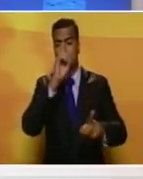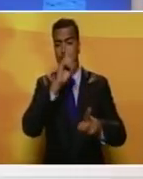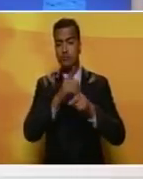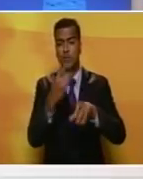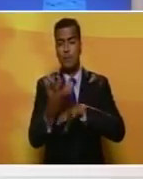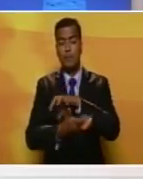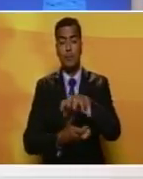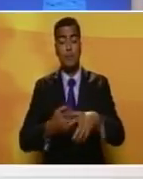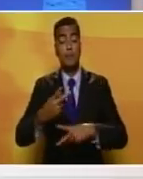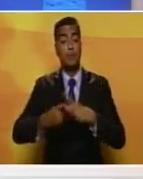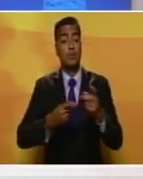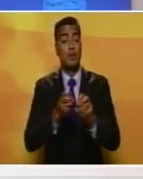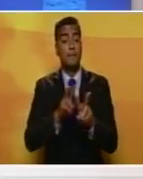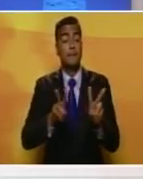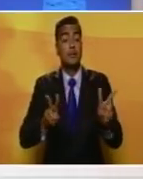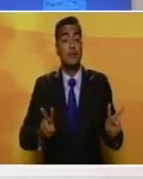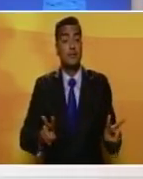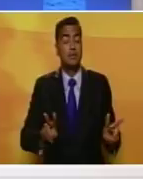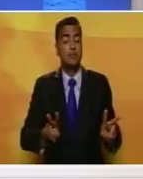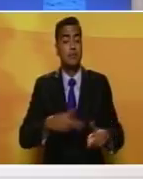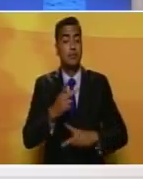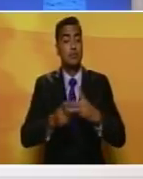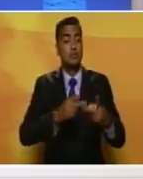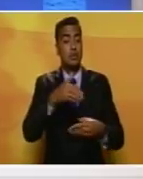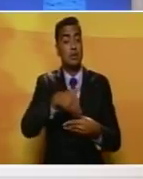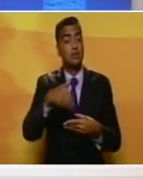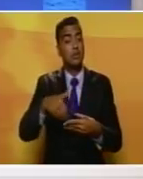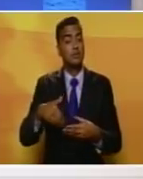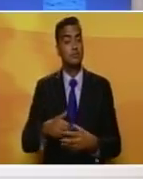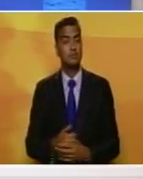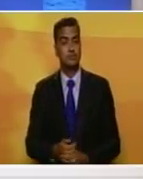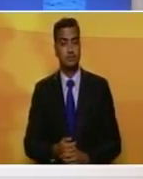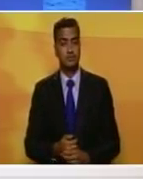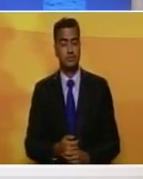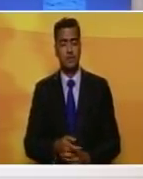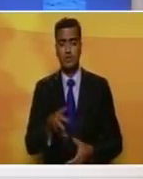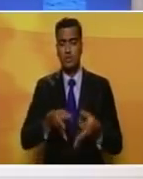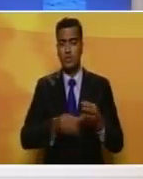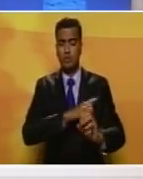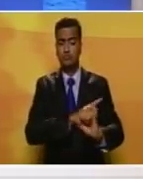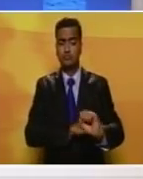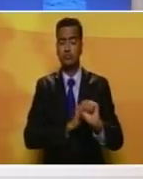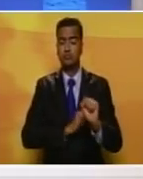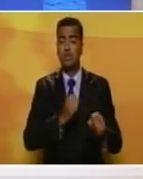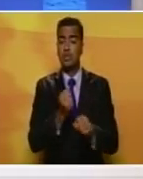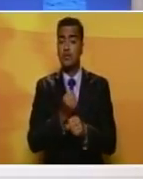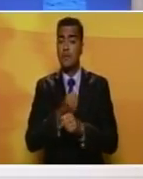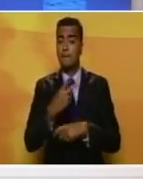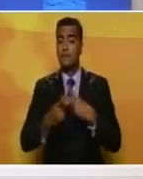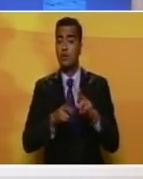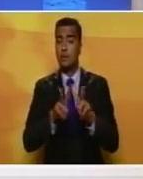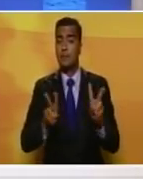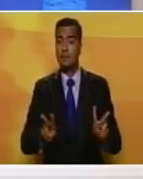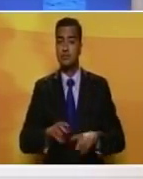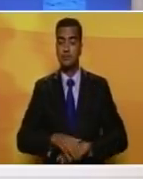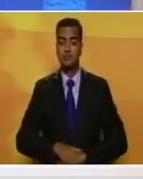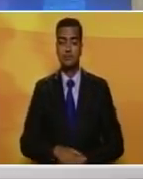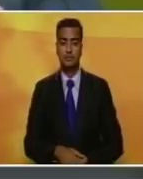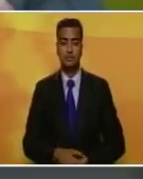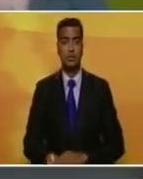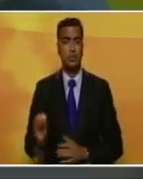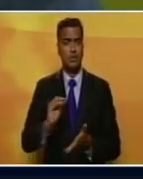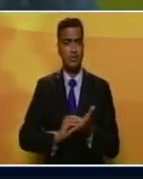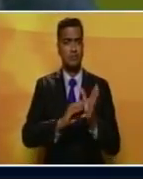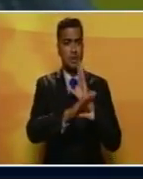acuerdos importantes para la sociedad en materia económica y social. Ángel López, Noticiero Venevisión. El constituyente